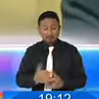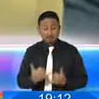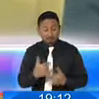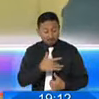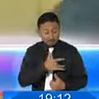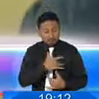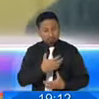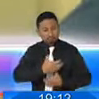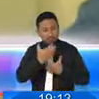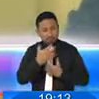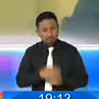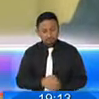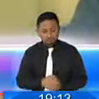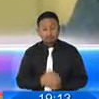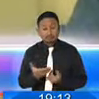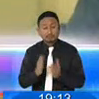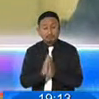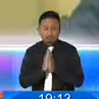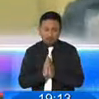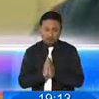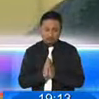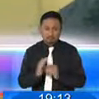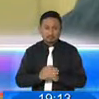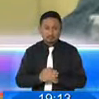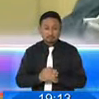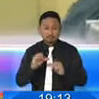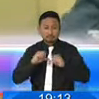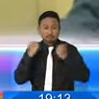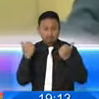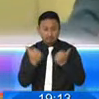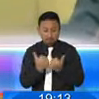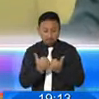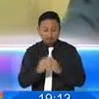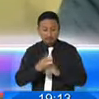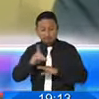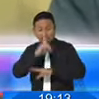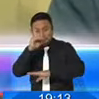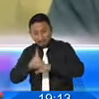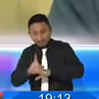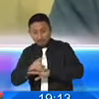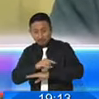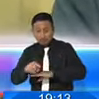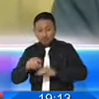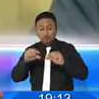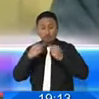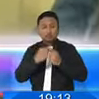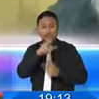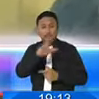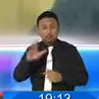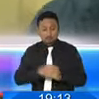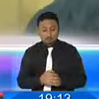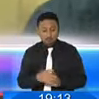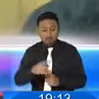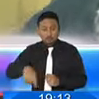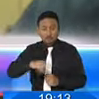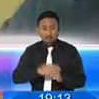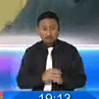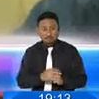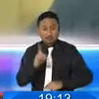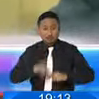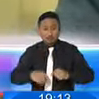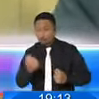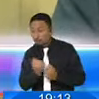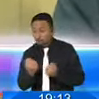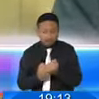militantes les pedimos a los asambleístas a los dirigentes del partido que no pueden tomar